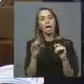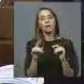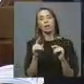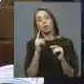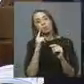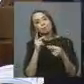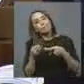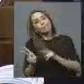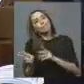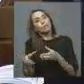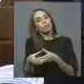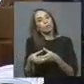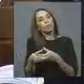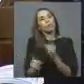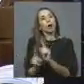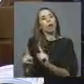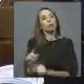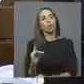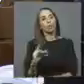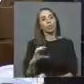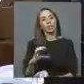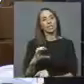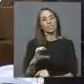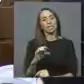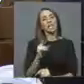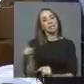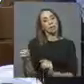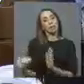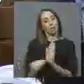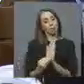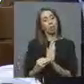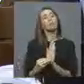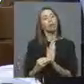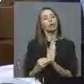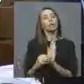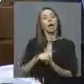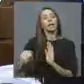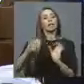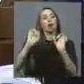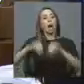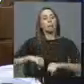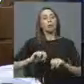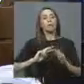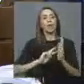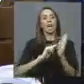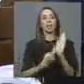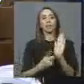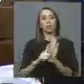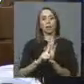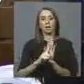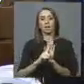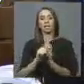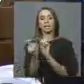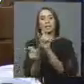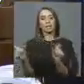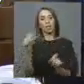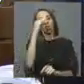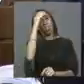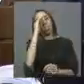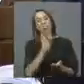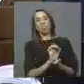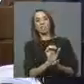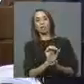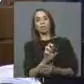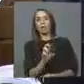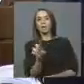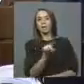hubo que hacerle a un sector de la democracia cristiana para que aprobara esta reforma porque eso es para que lo hablemos claro y que sigue teniendo una desconfianza muy grande en el